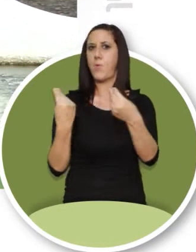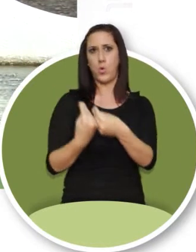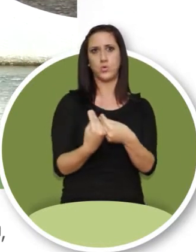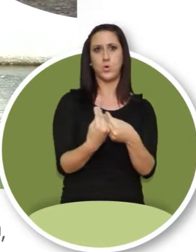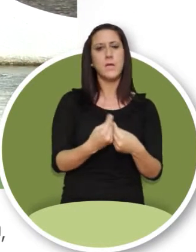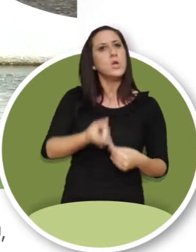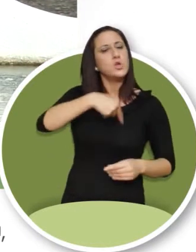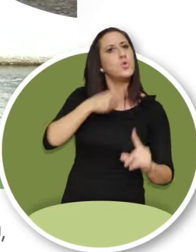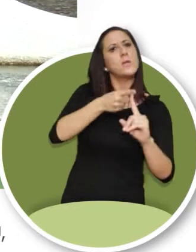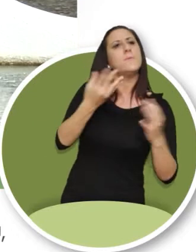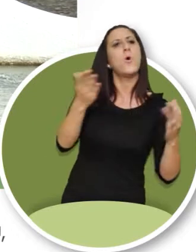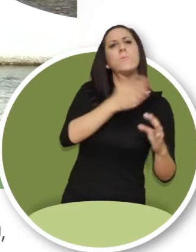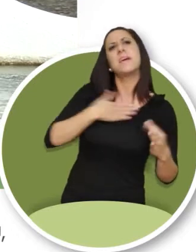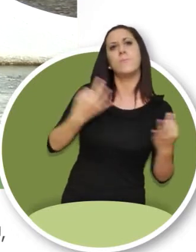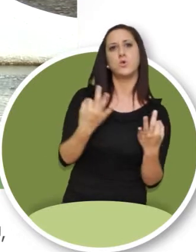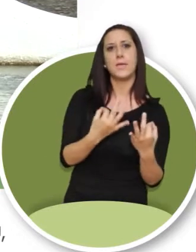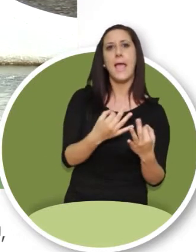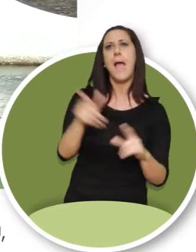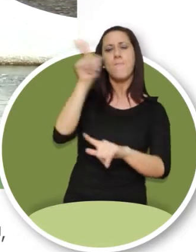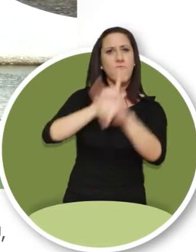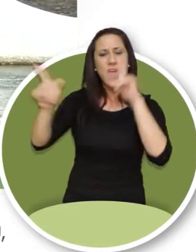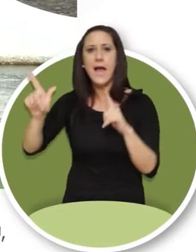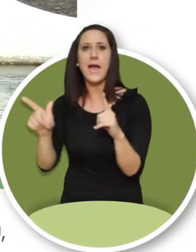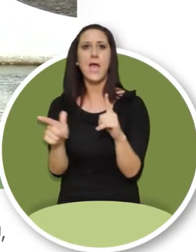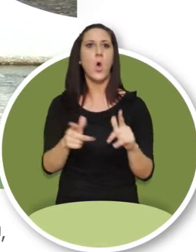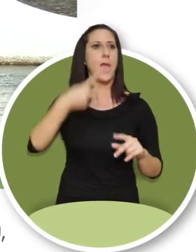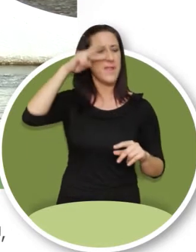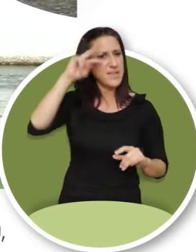trabajemos juntos. Queremos que cada vez haya más viajeros